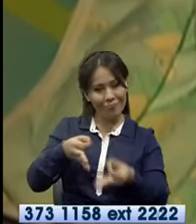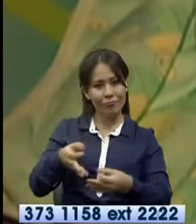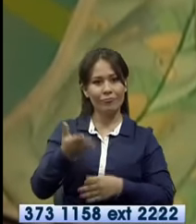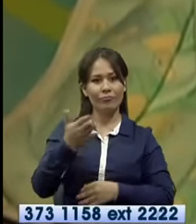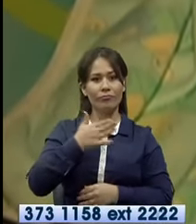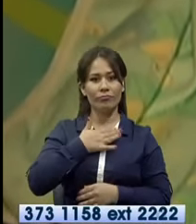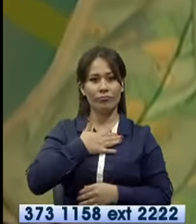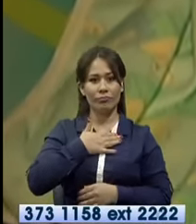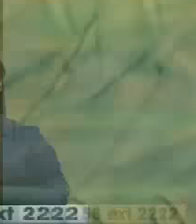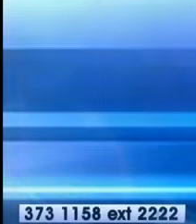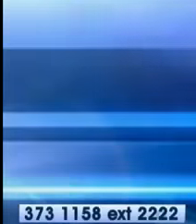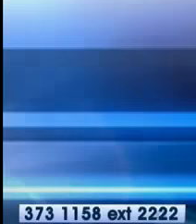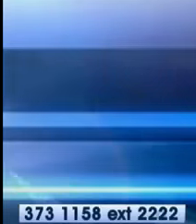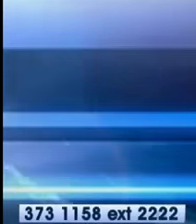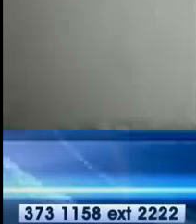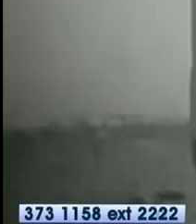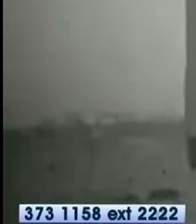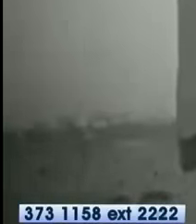Vascones.